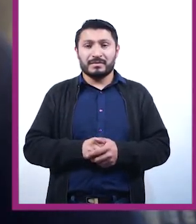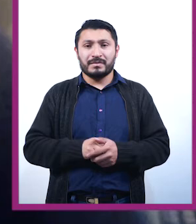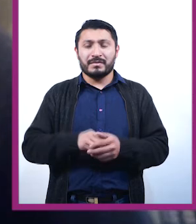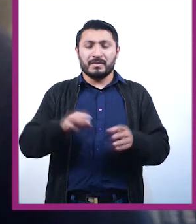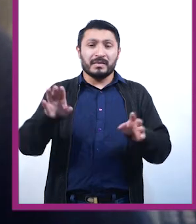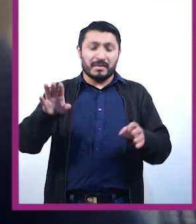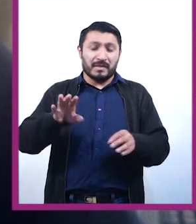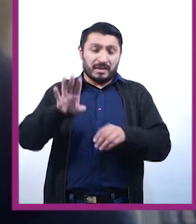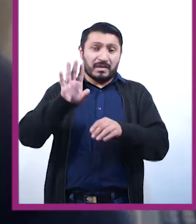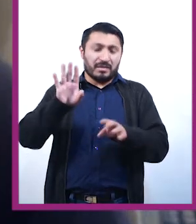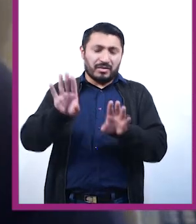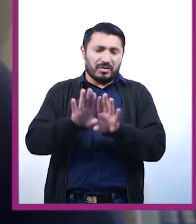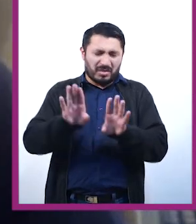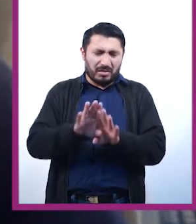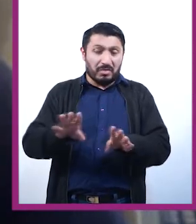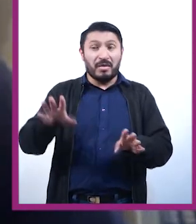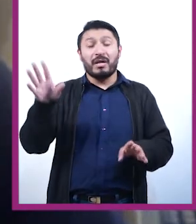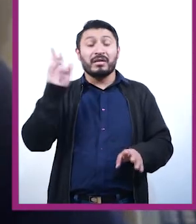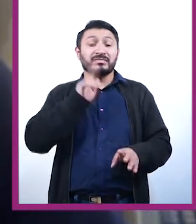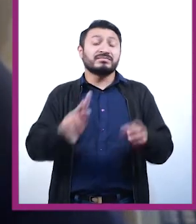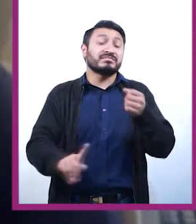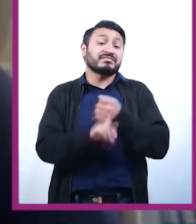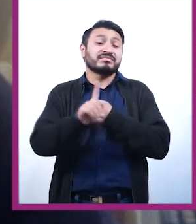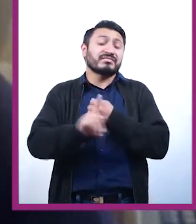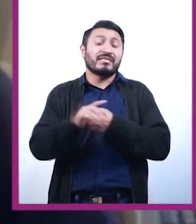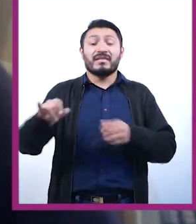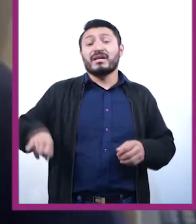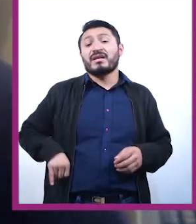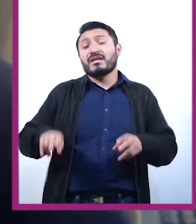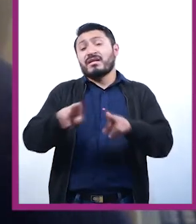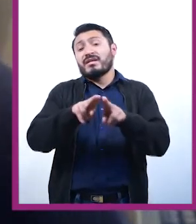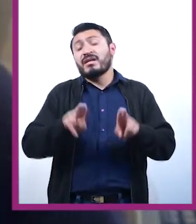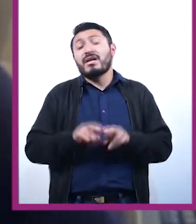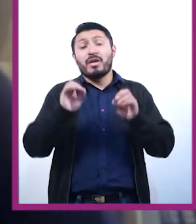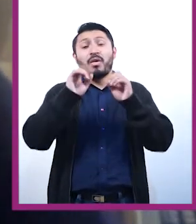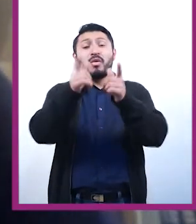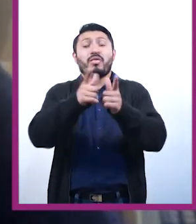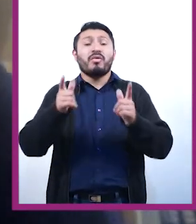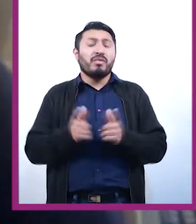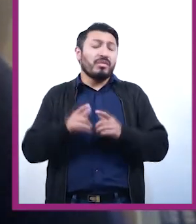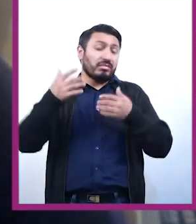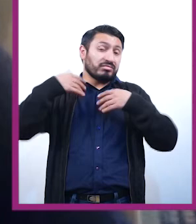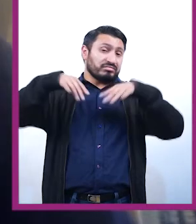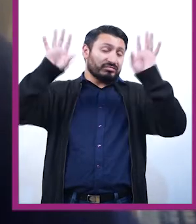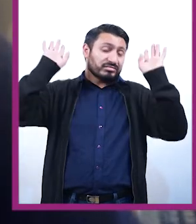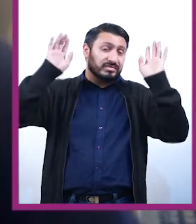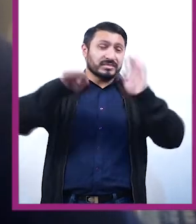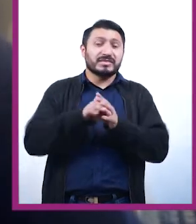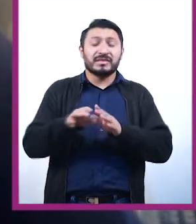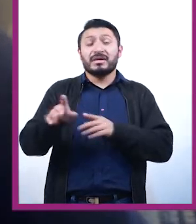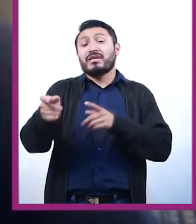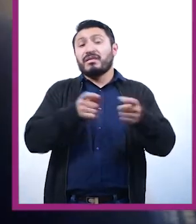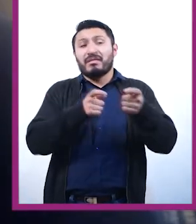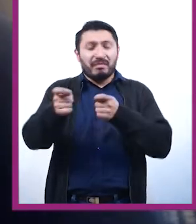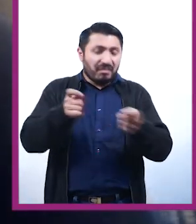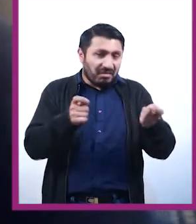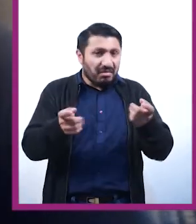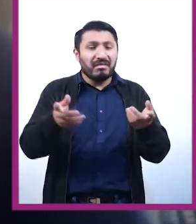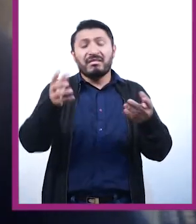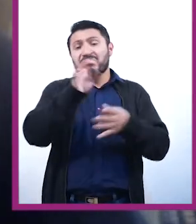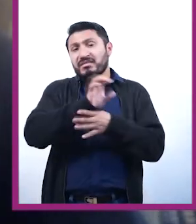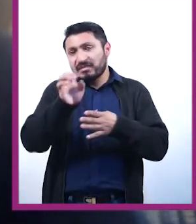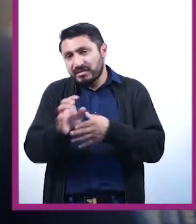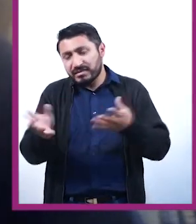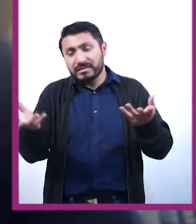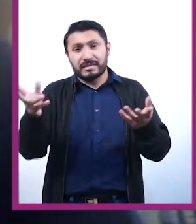conflictos de interés nacionales o de grupos más ricos y menos ricos dominen. Entonces, por